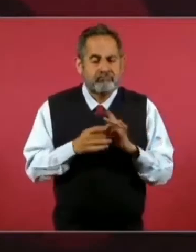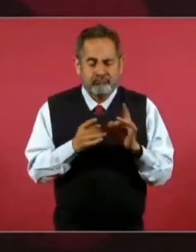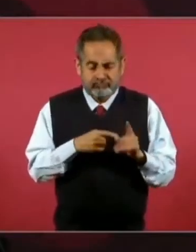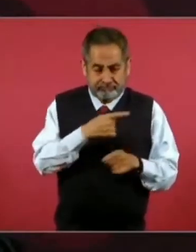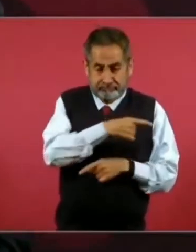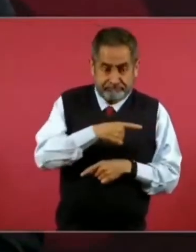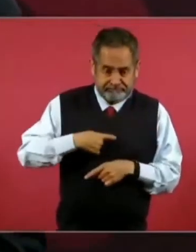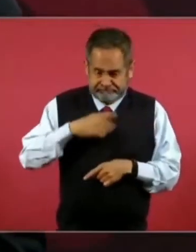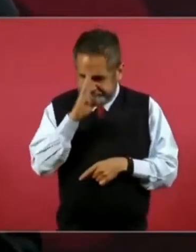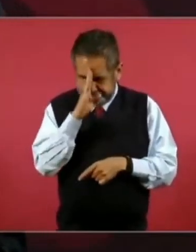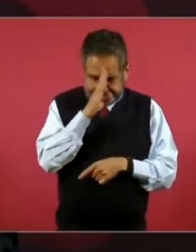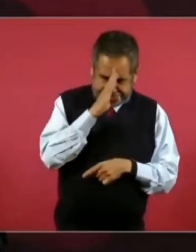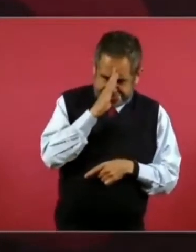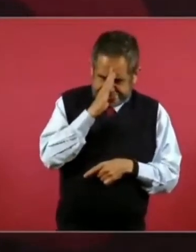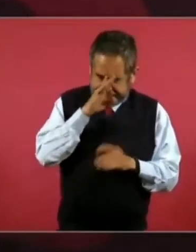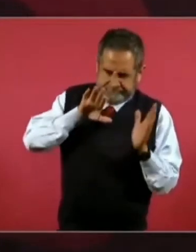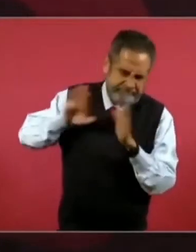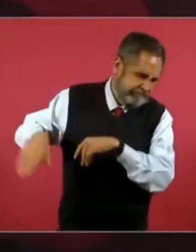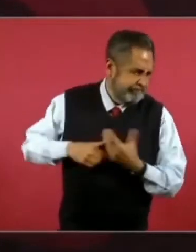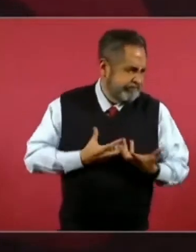definiéndose